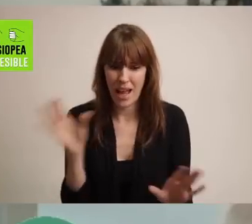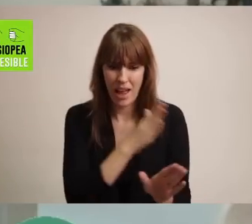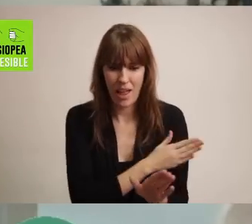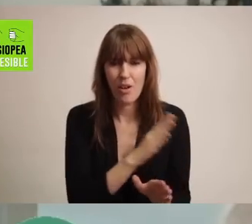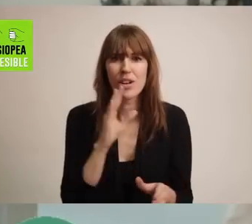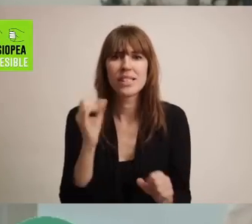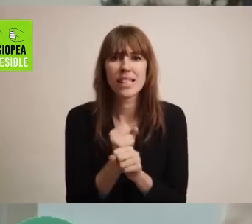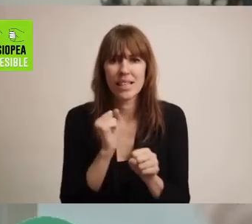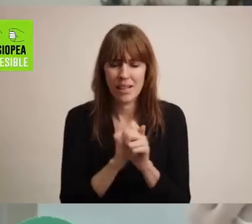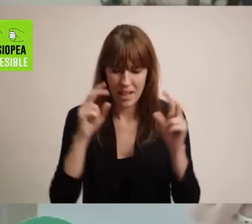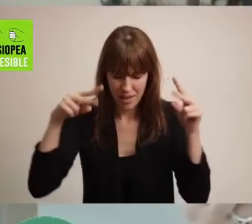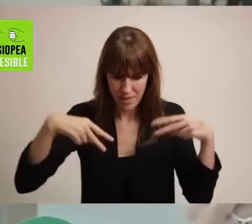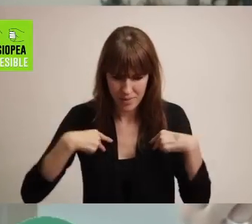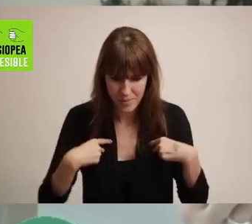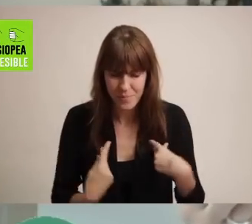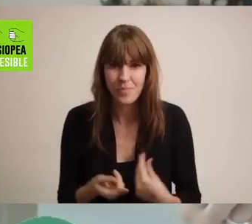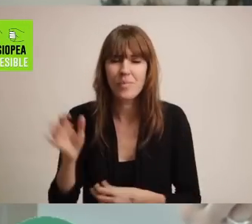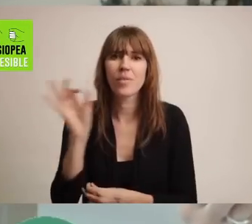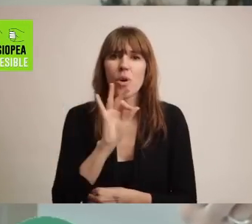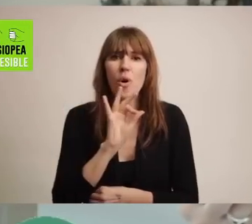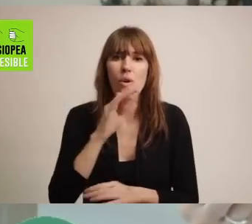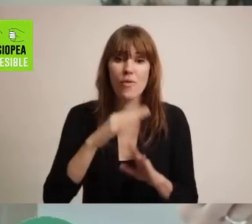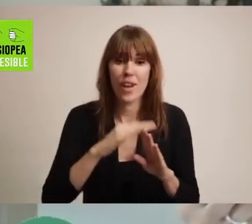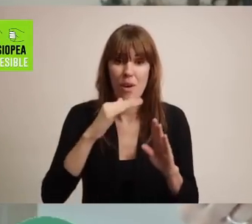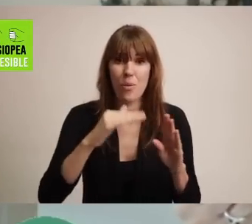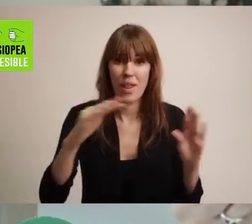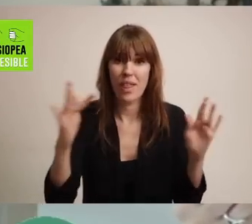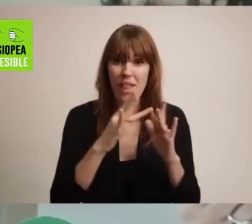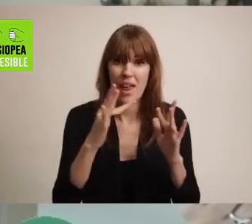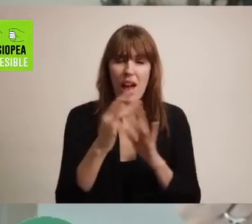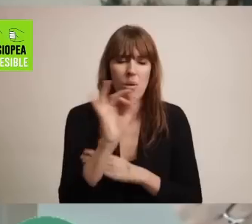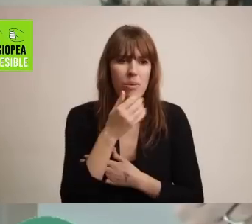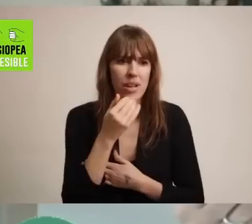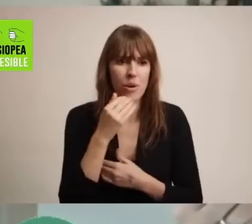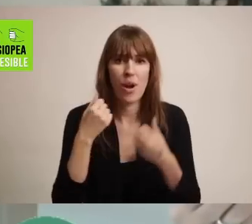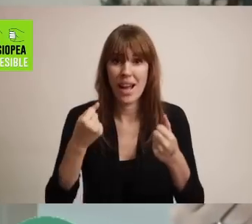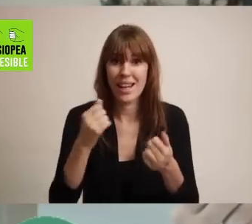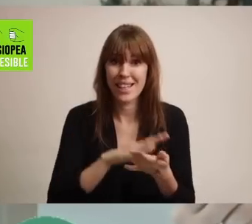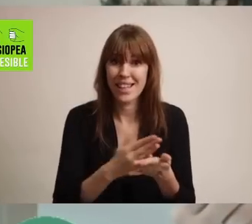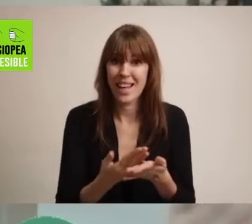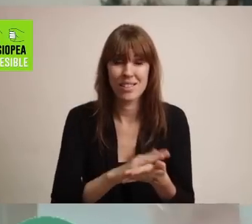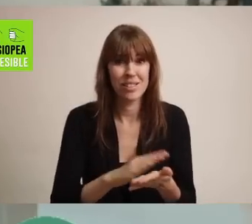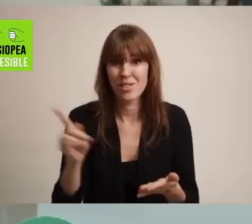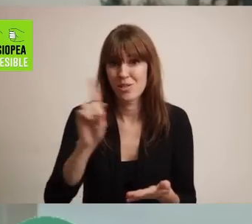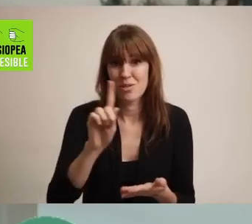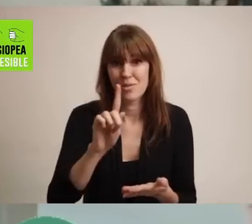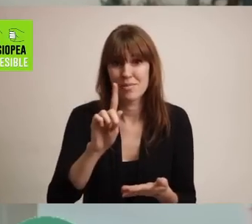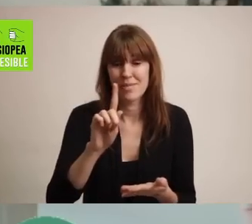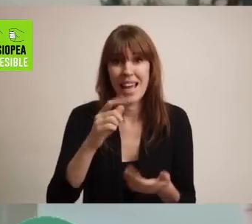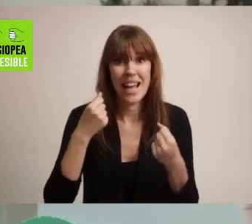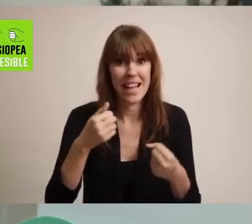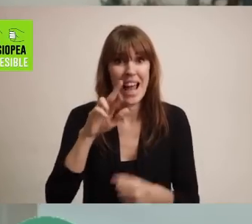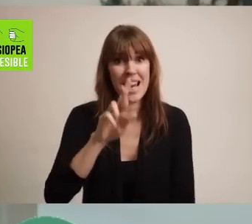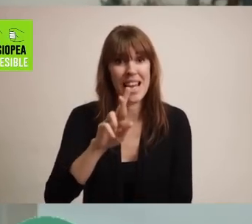y se está en sintonía con la frecuencia, o no estás canalizando esa energía, que no es energía